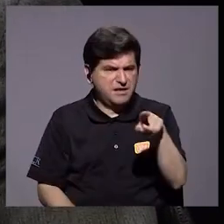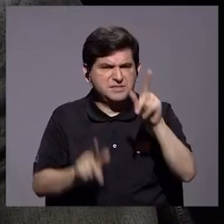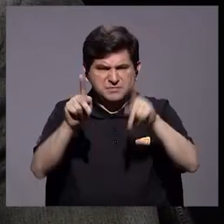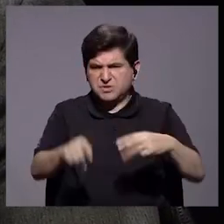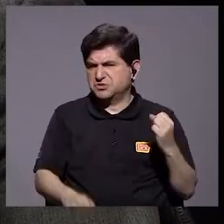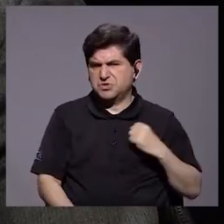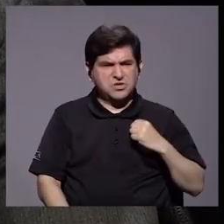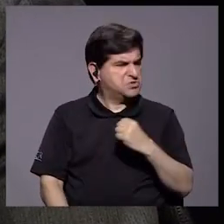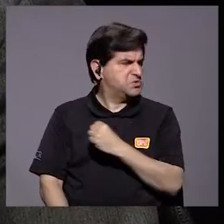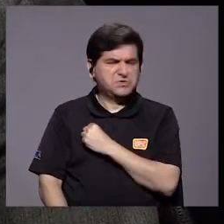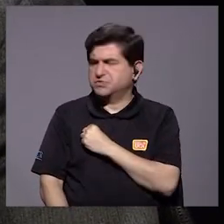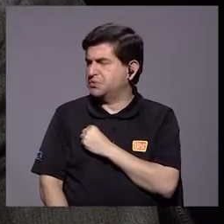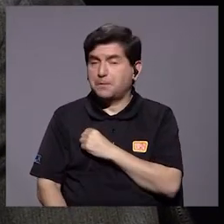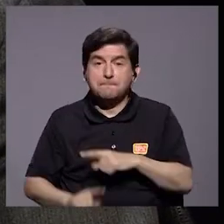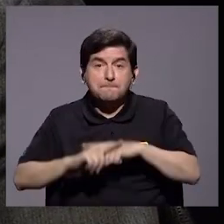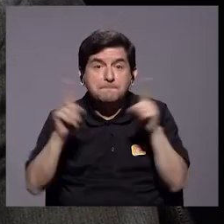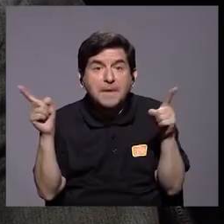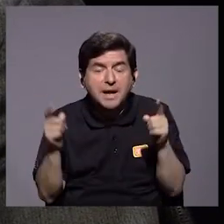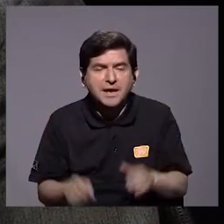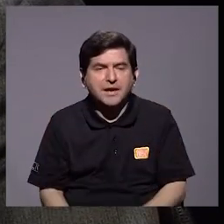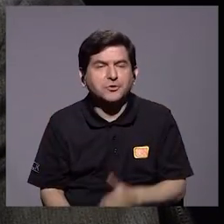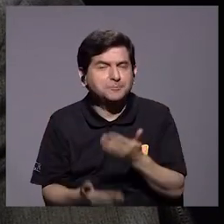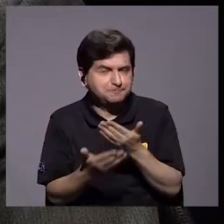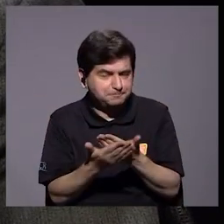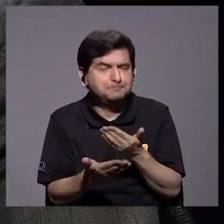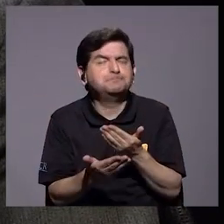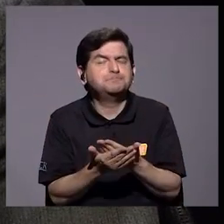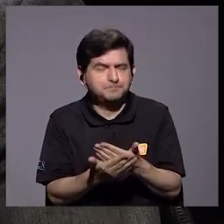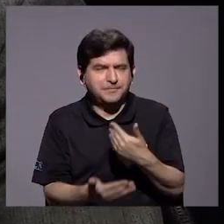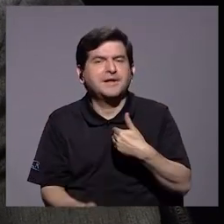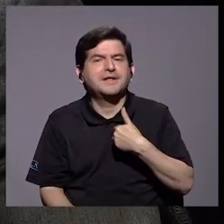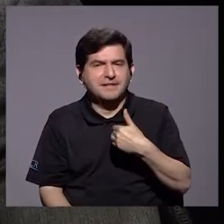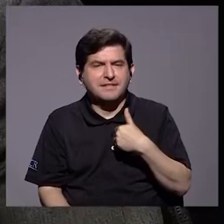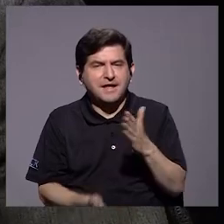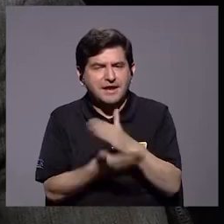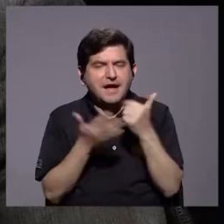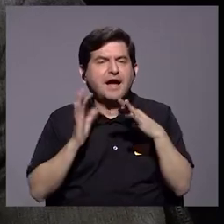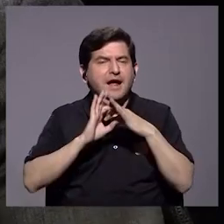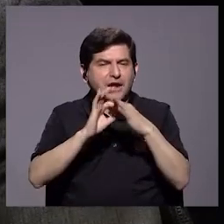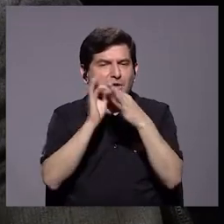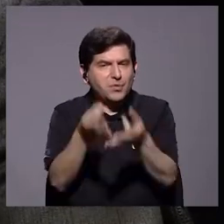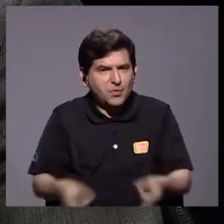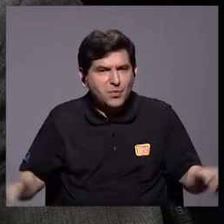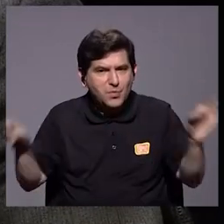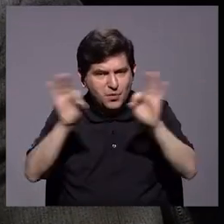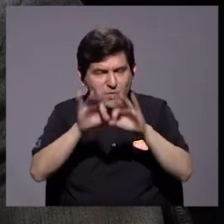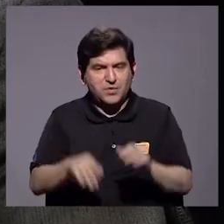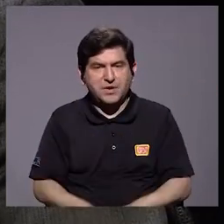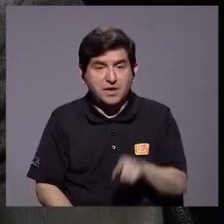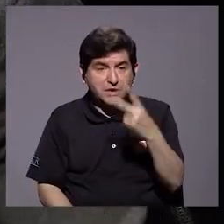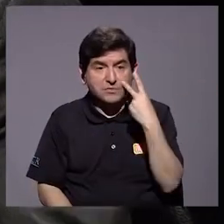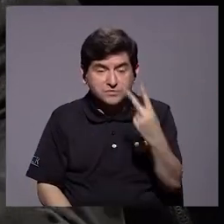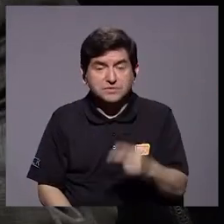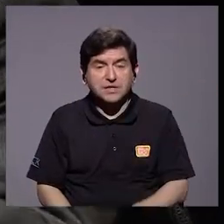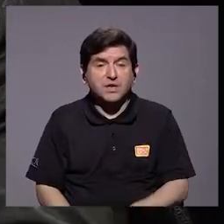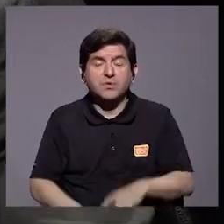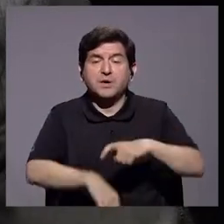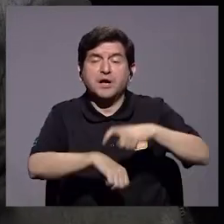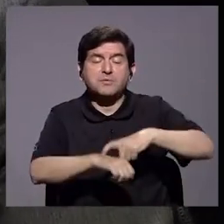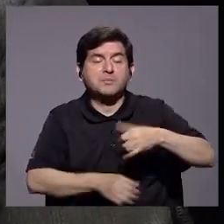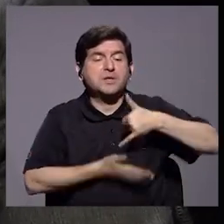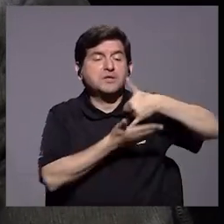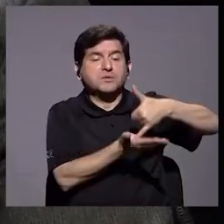que sea socio pero que hay muchos indicios de que realmente tiene alguna relación importante en el grupo que usted lo ven las